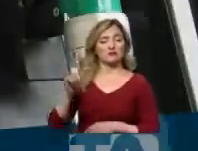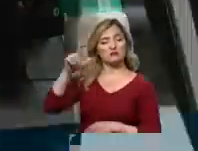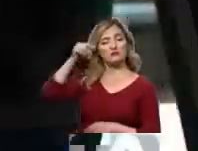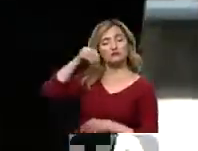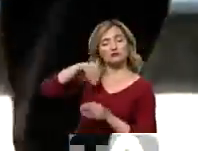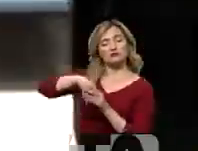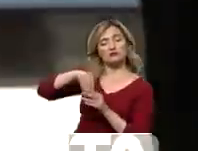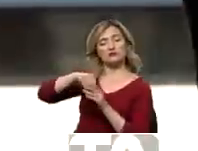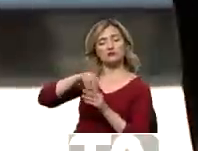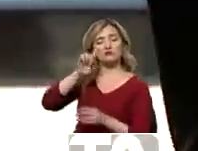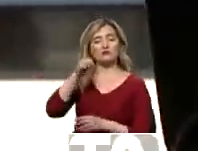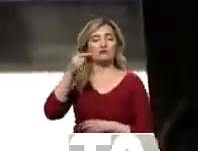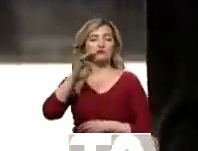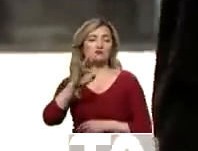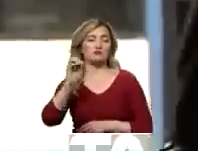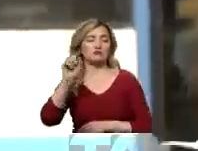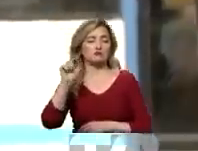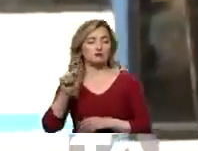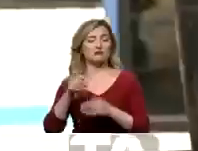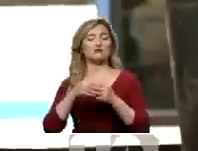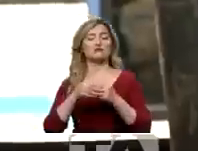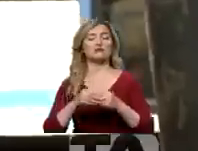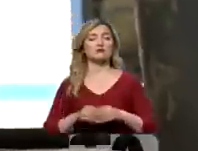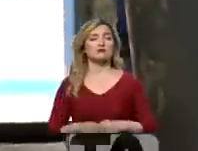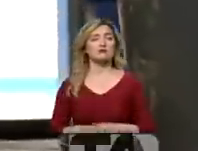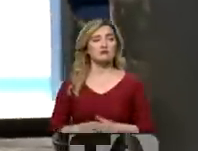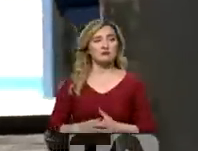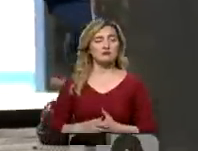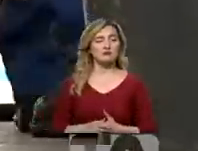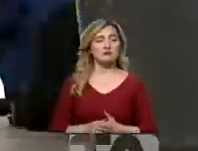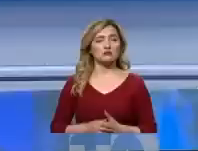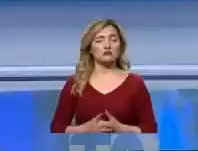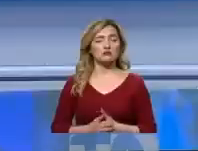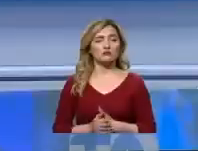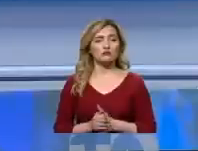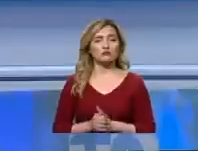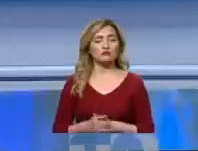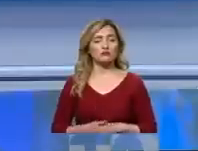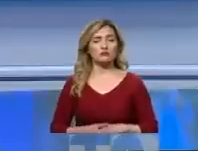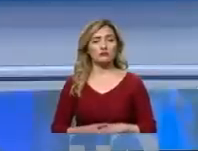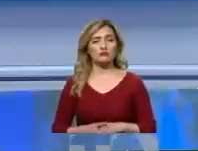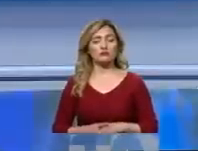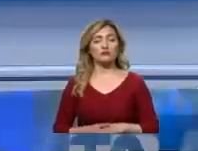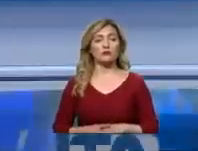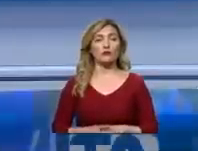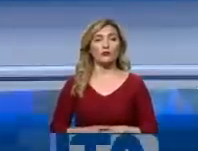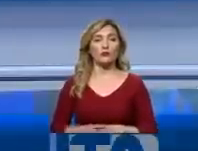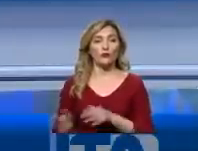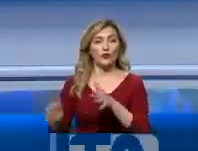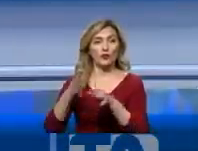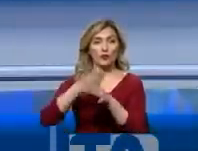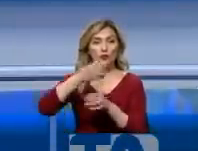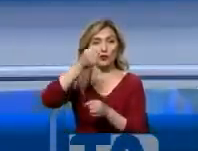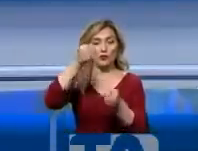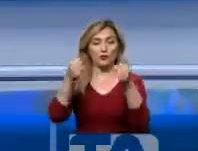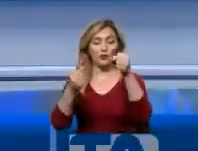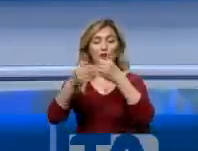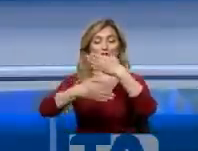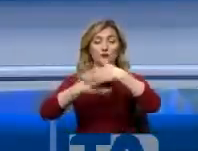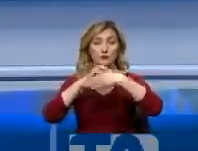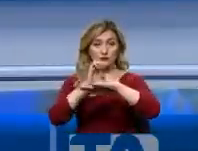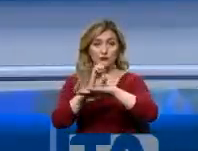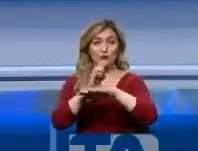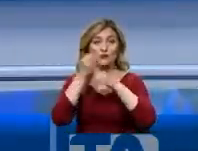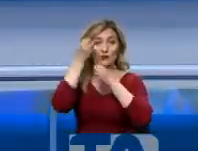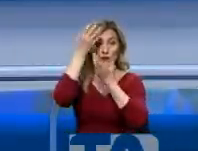$1.400 millones al fisco. En Quito, Daniela Valencia, 24 horas. La Federación de Transportistas de todo el país anunció